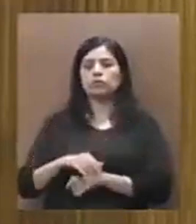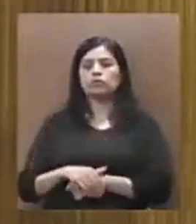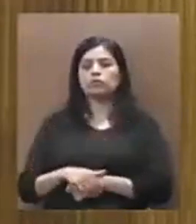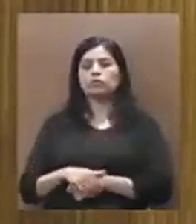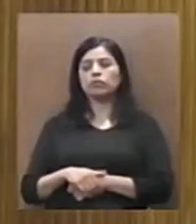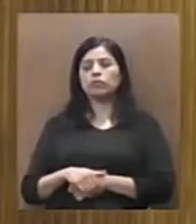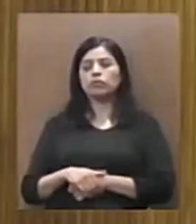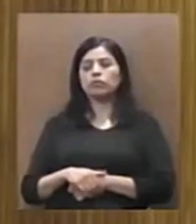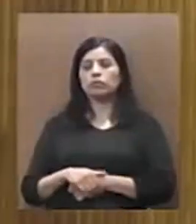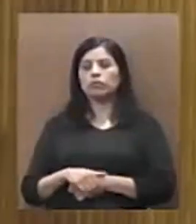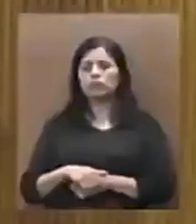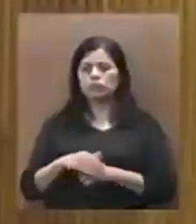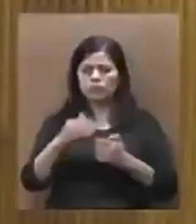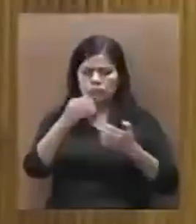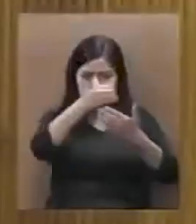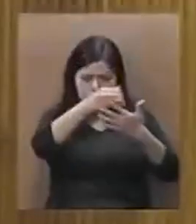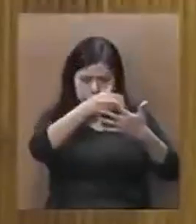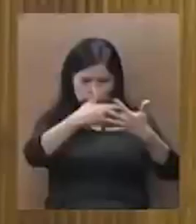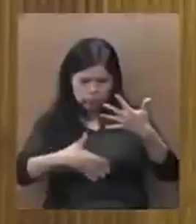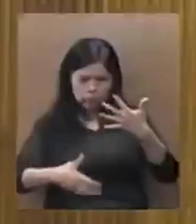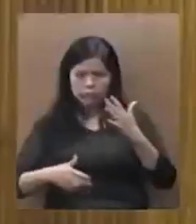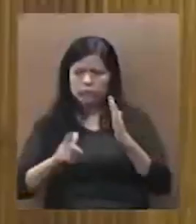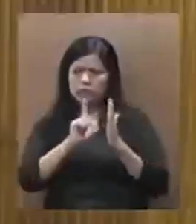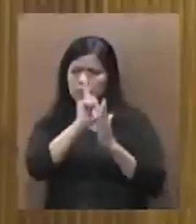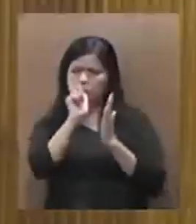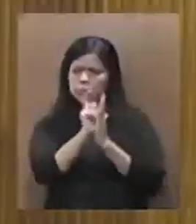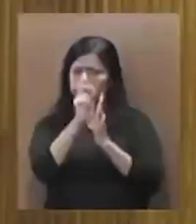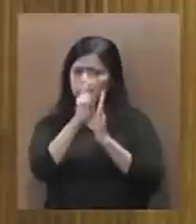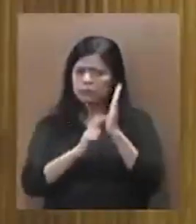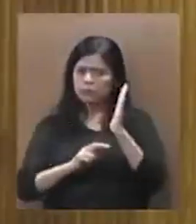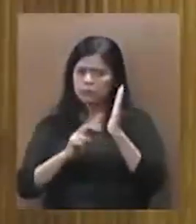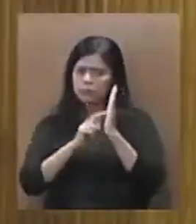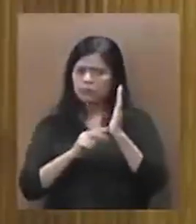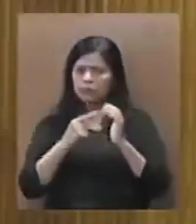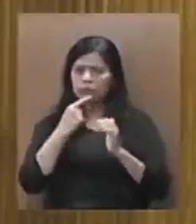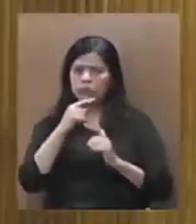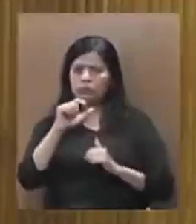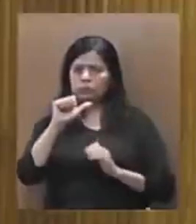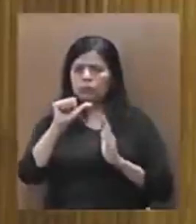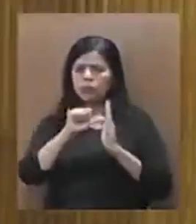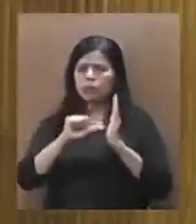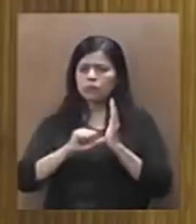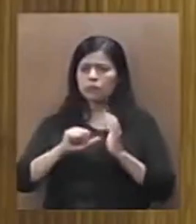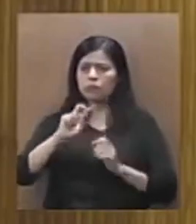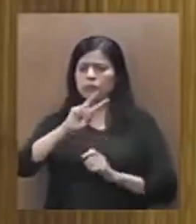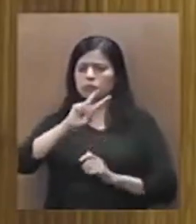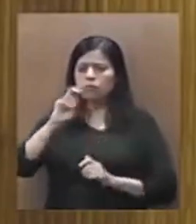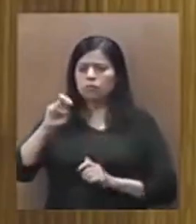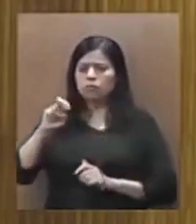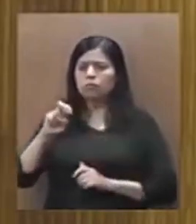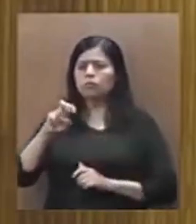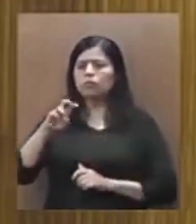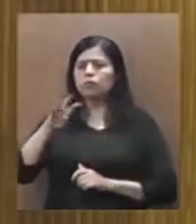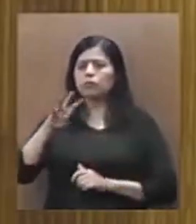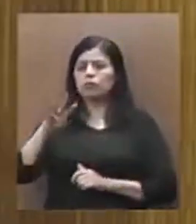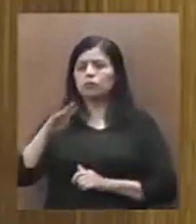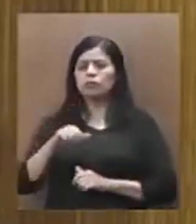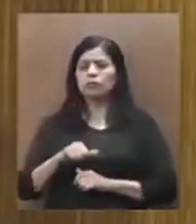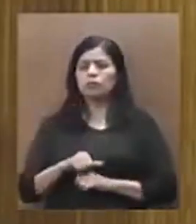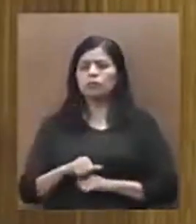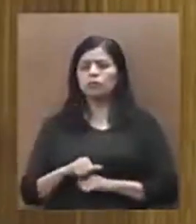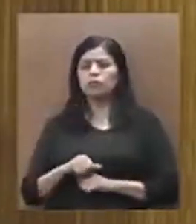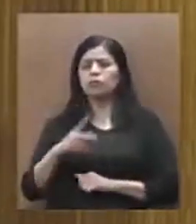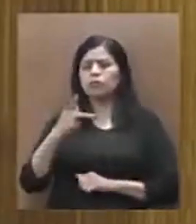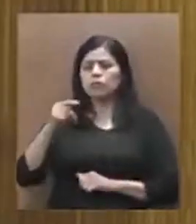en ninguno de los apartados de la Reforma se toca el artículo dos diecinueve que tiene que ver con el prep y tampoco